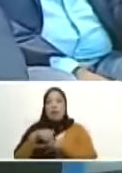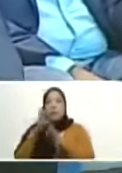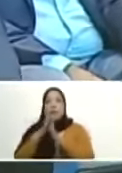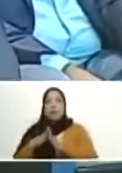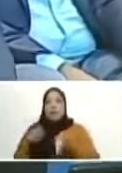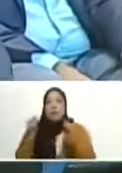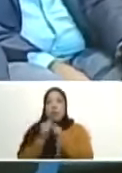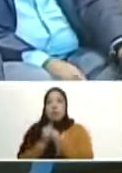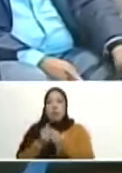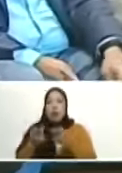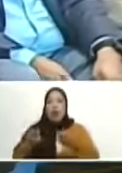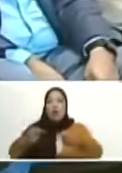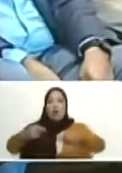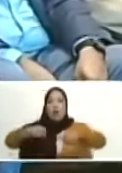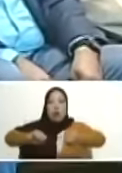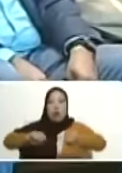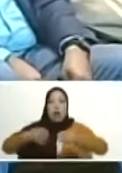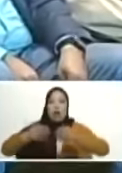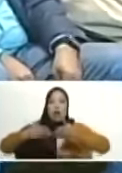bloquearon los puertos venezolanos,